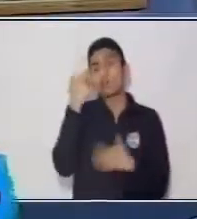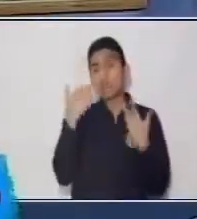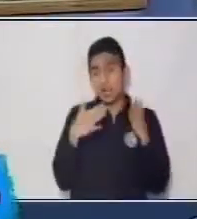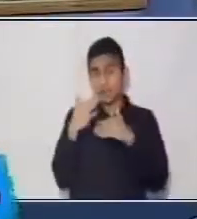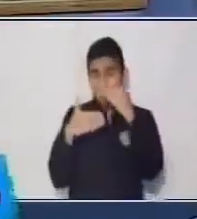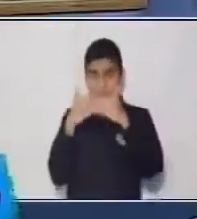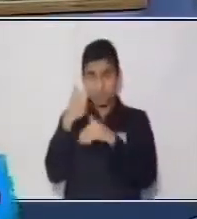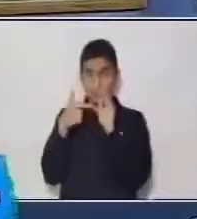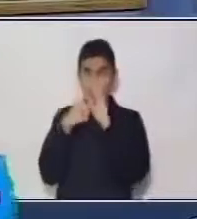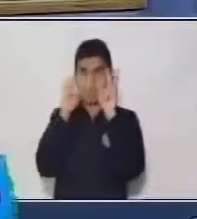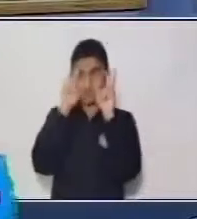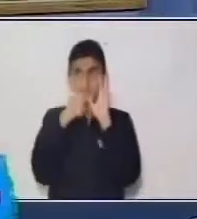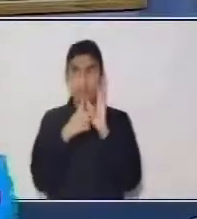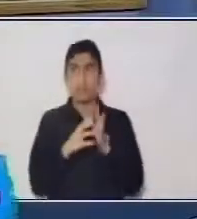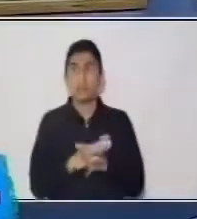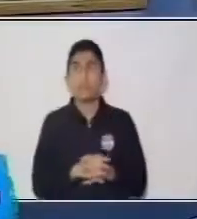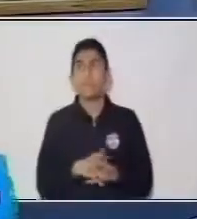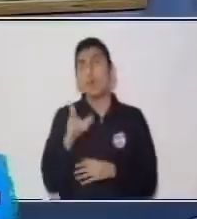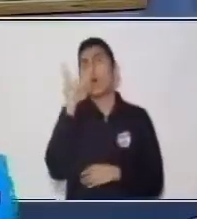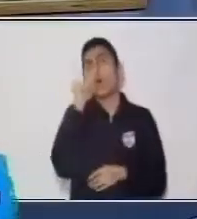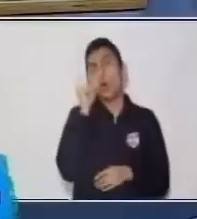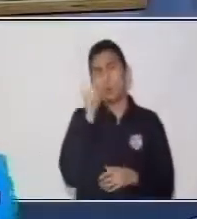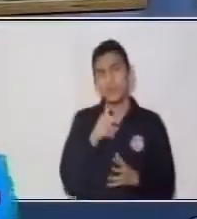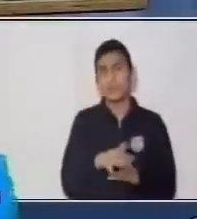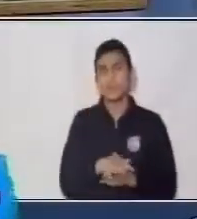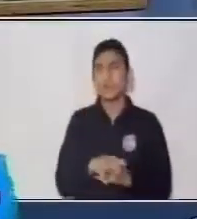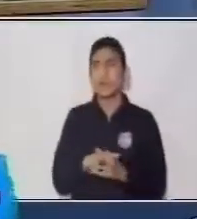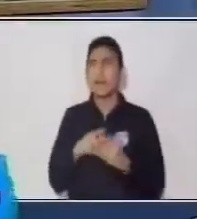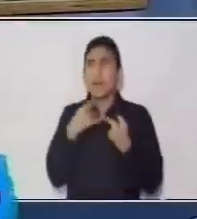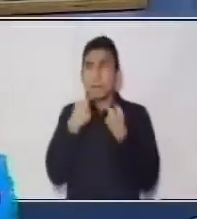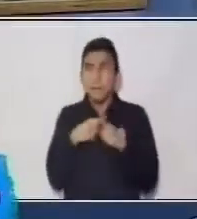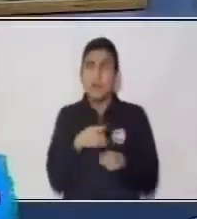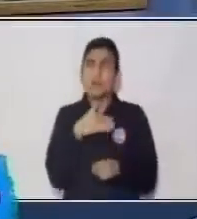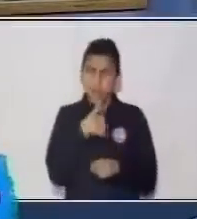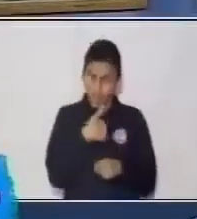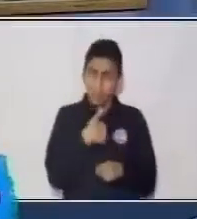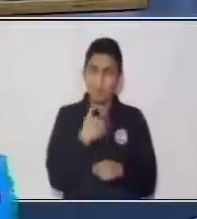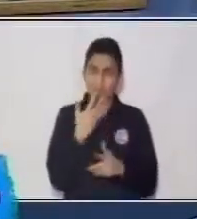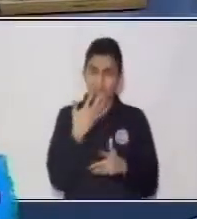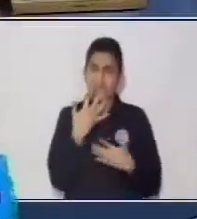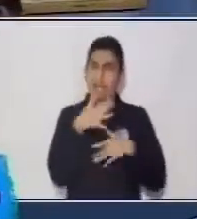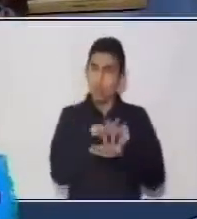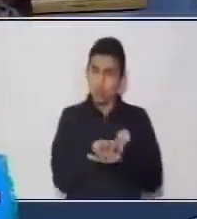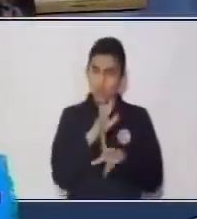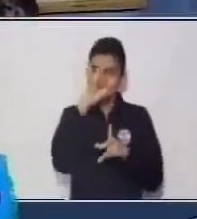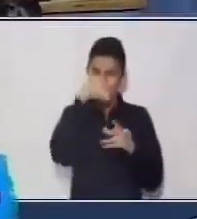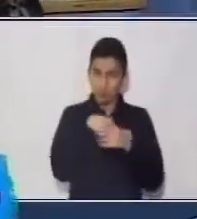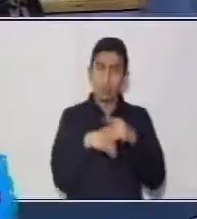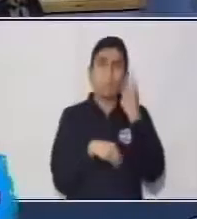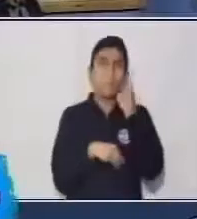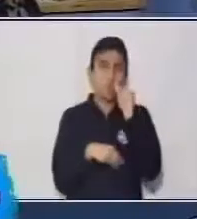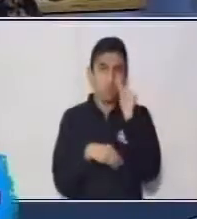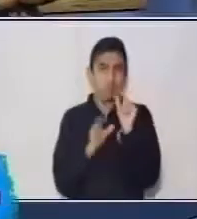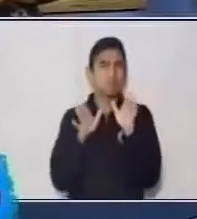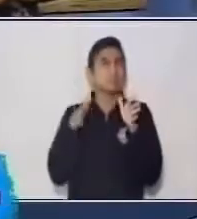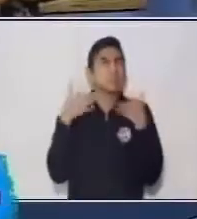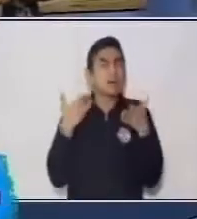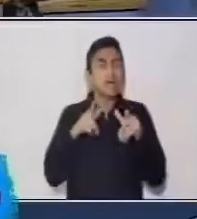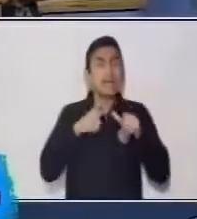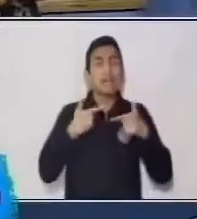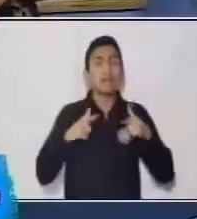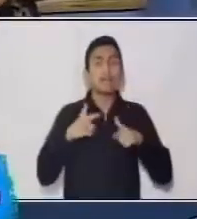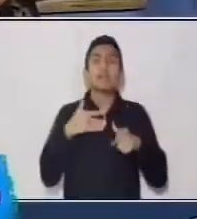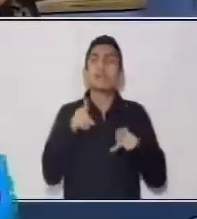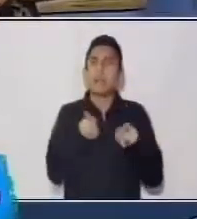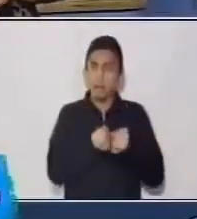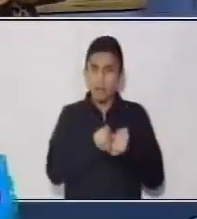el momento son hombres, pero teníamos que incluir también a una mujer, porque en la literatura también